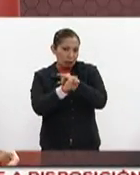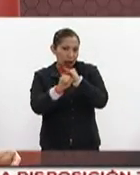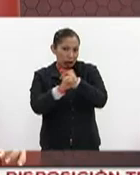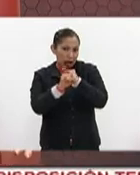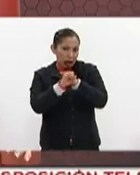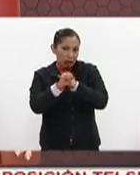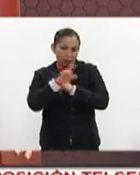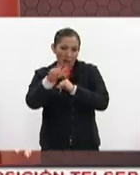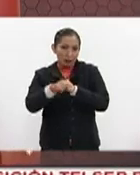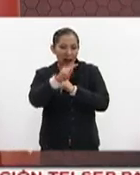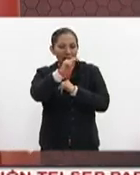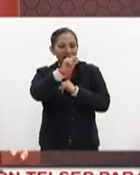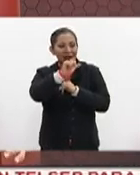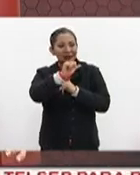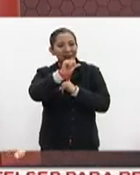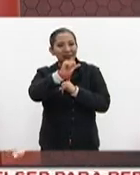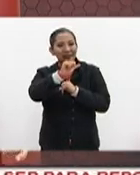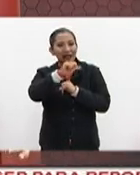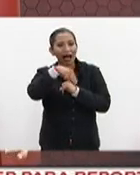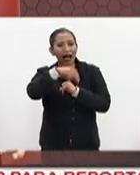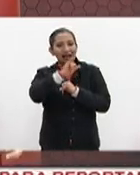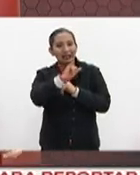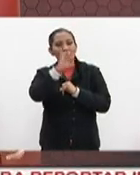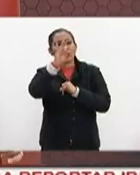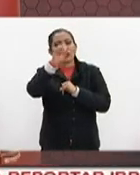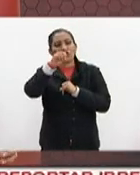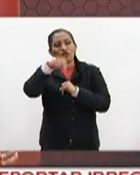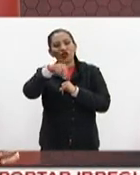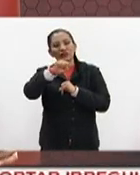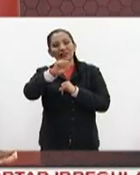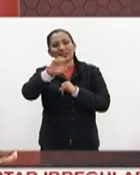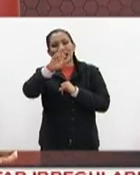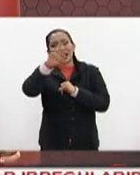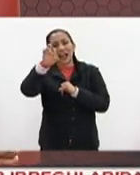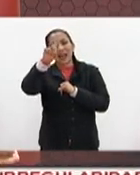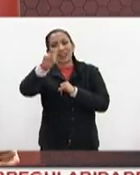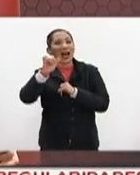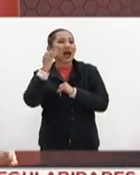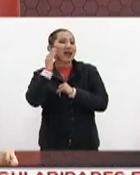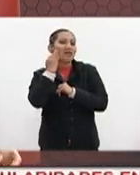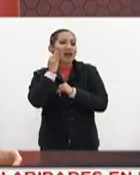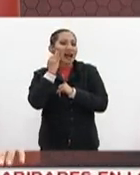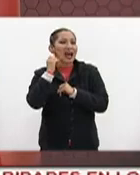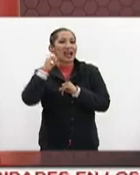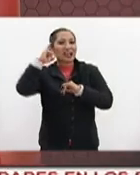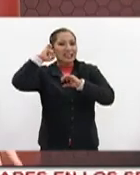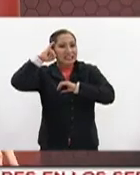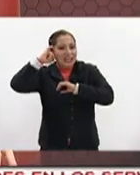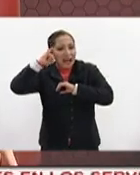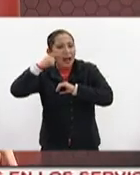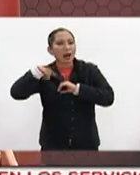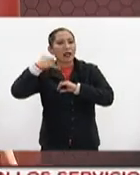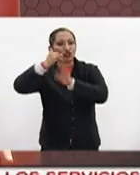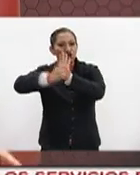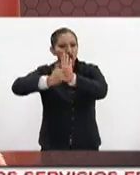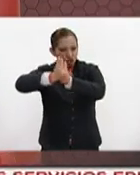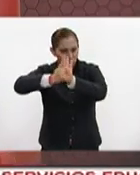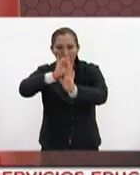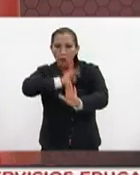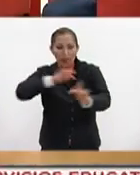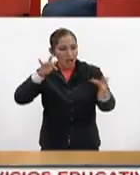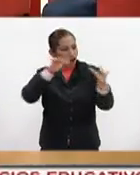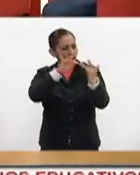nuevo aviso, Tani, con ni latina, Fonserrada, en Facebook, en Instagram, en YouTube. Ahí pueden